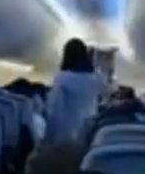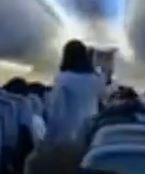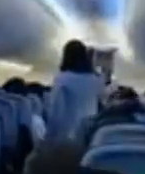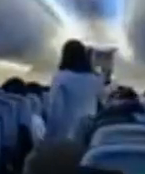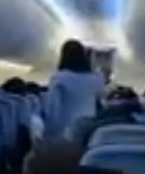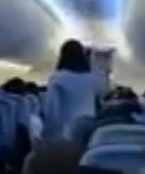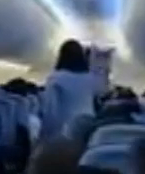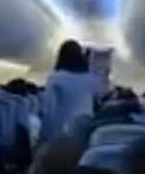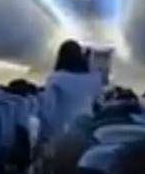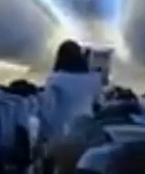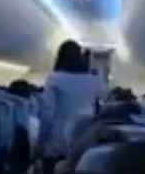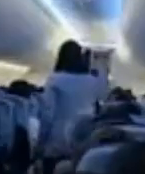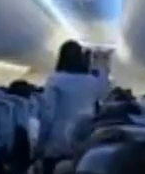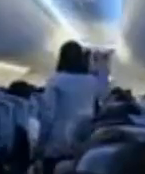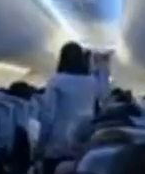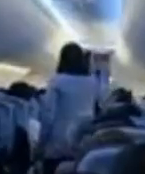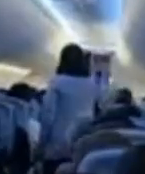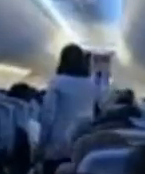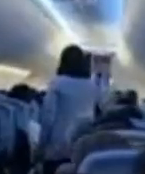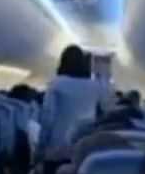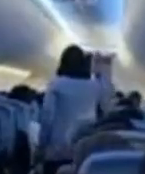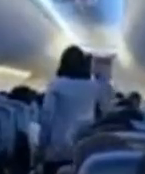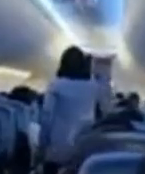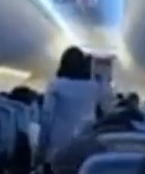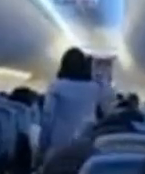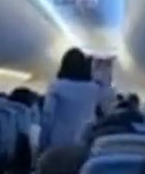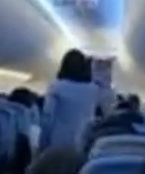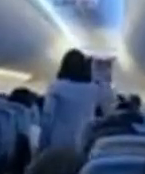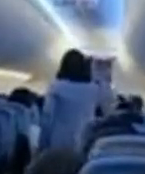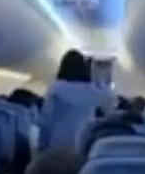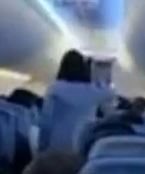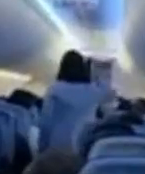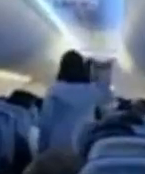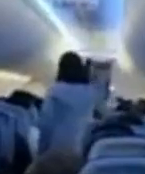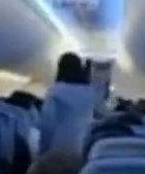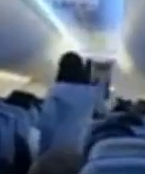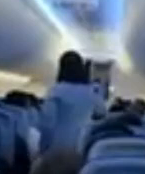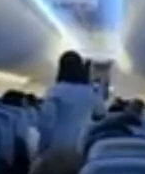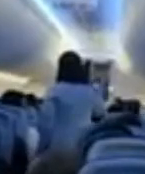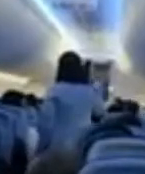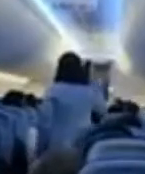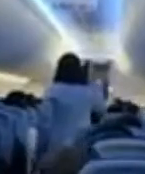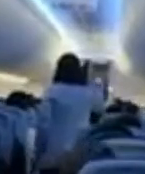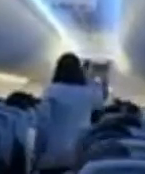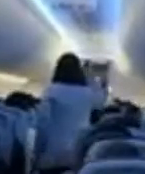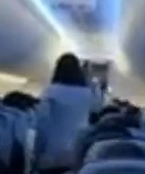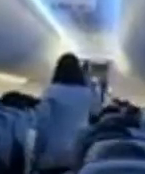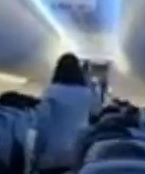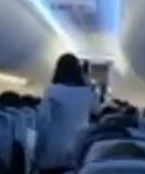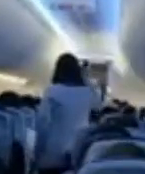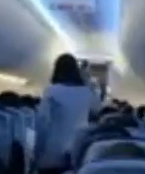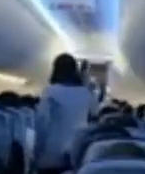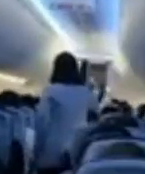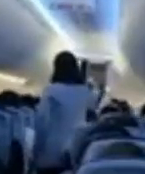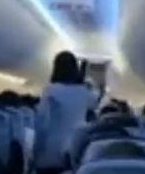opinan acerca de lo que dijo el presidente de México, quien reiteró que en el país no existen 30 millones de fifís, pero